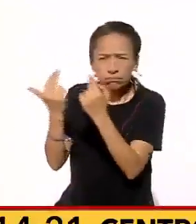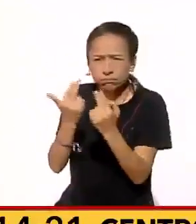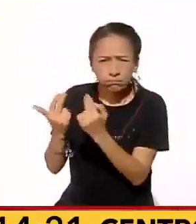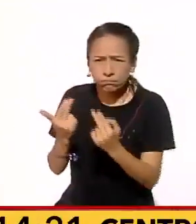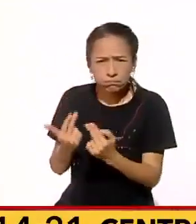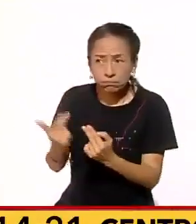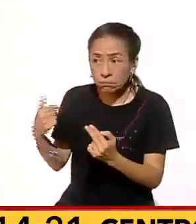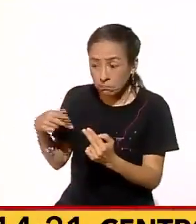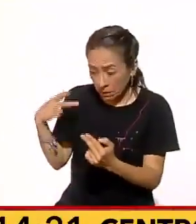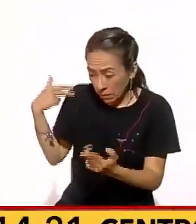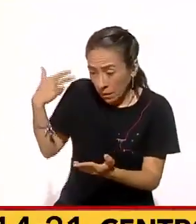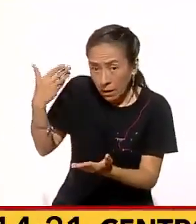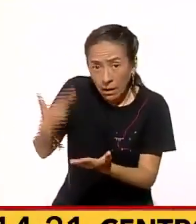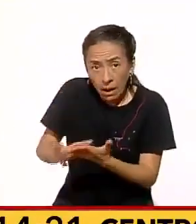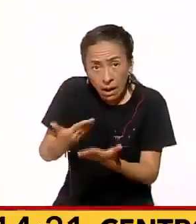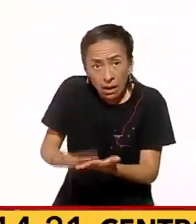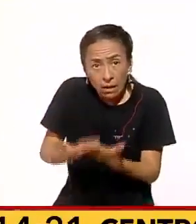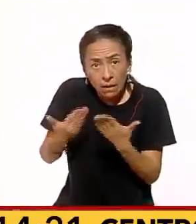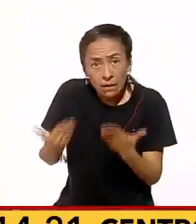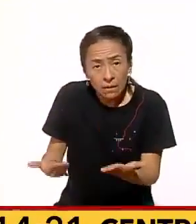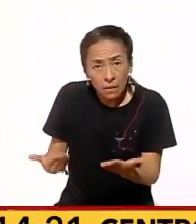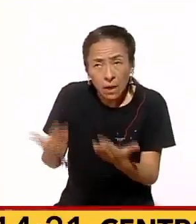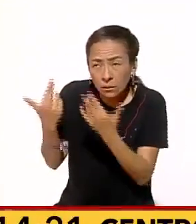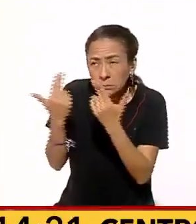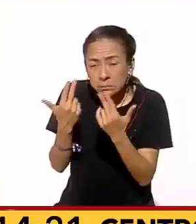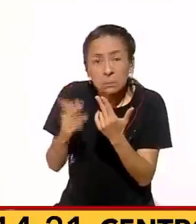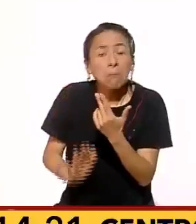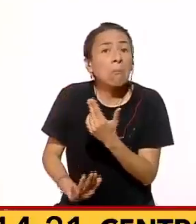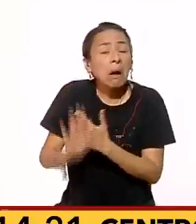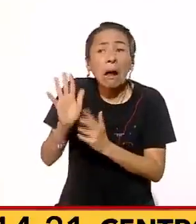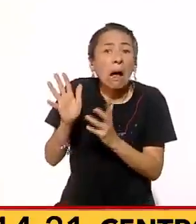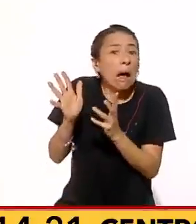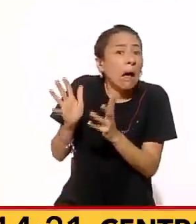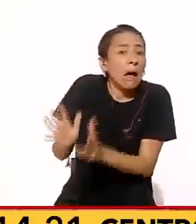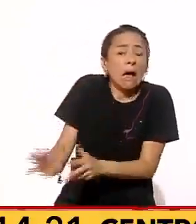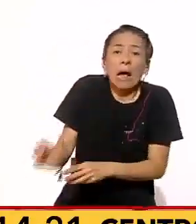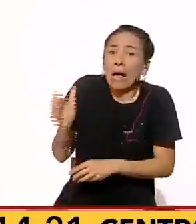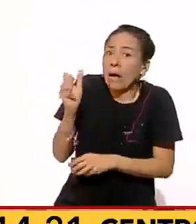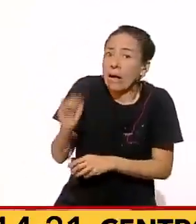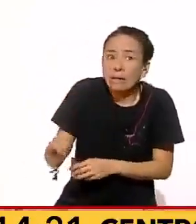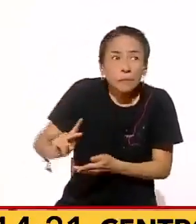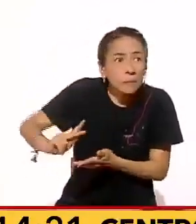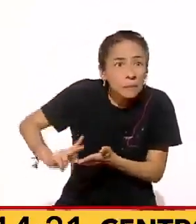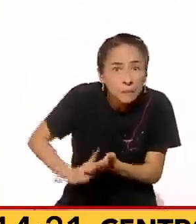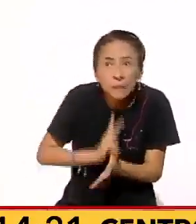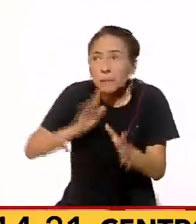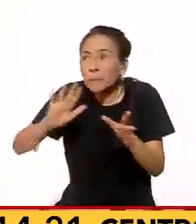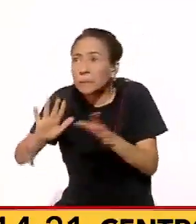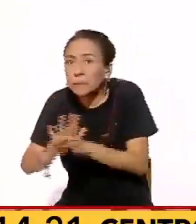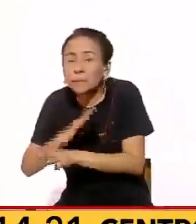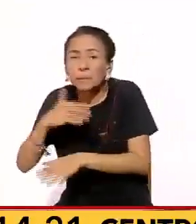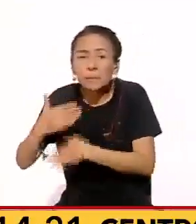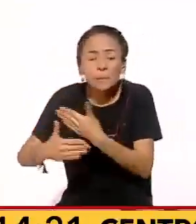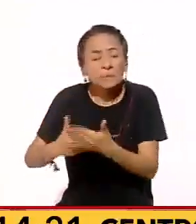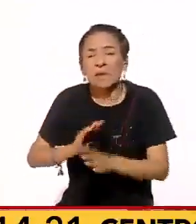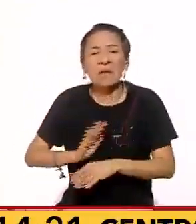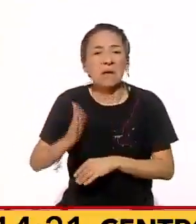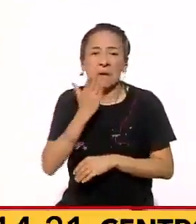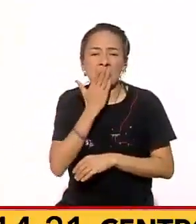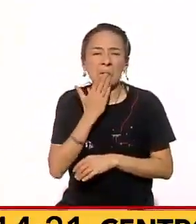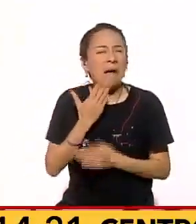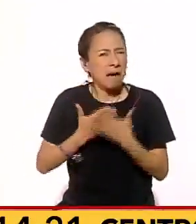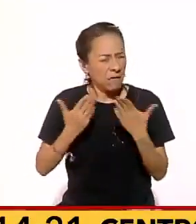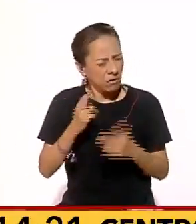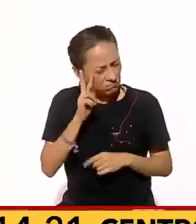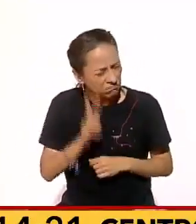hasta este momento es, al parecer, irreversible. Así es. Entonces, ¿cuál es el camino que queremos seguir? Esa es la